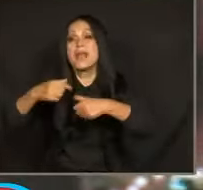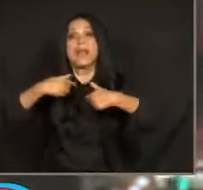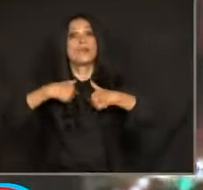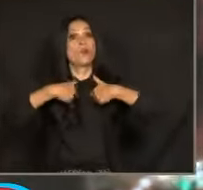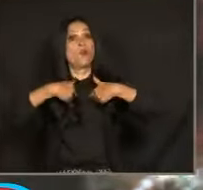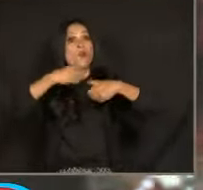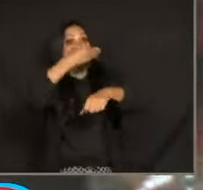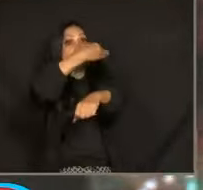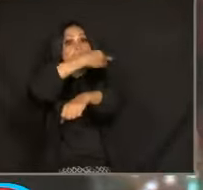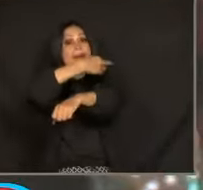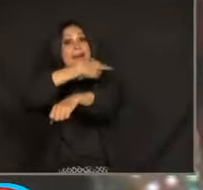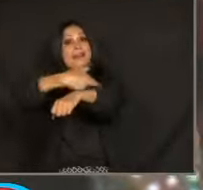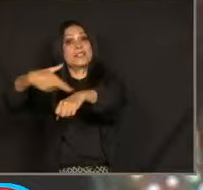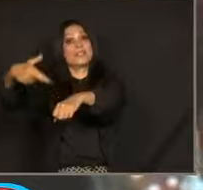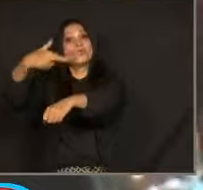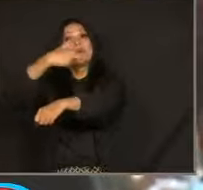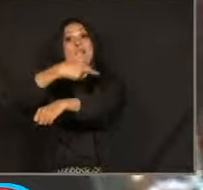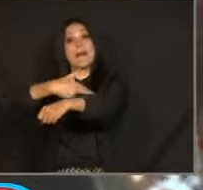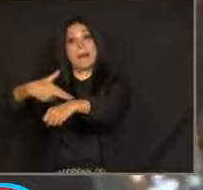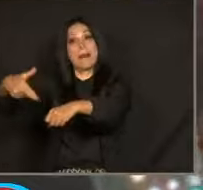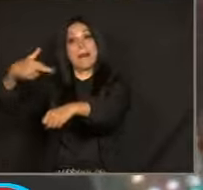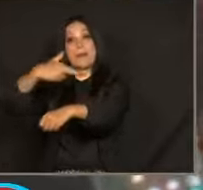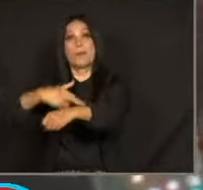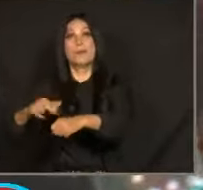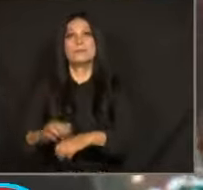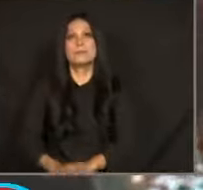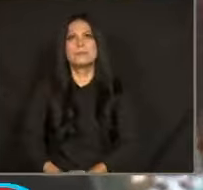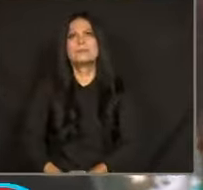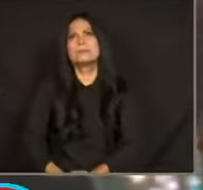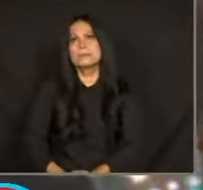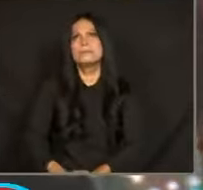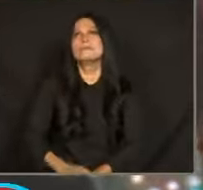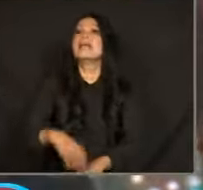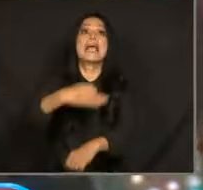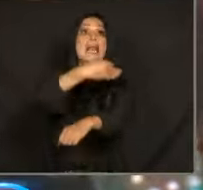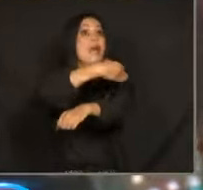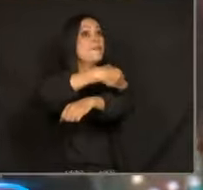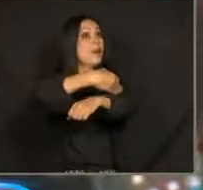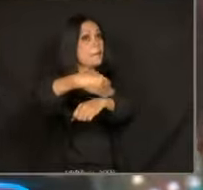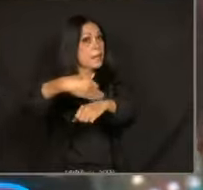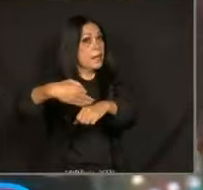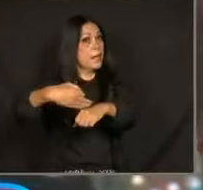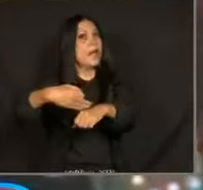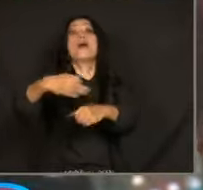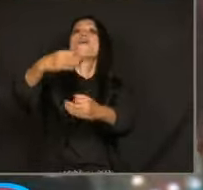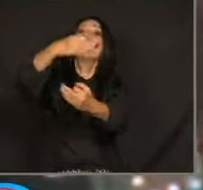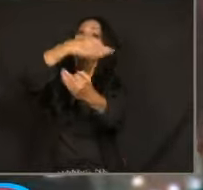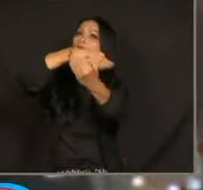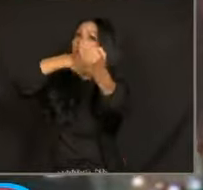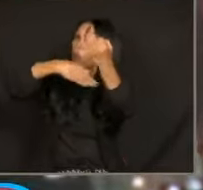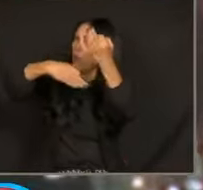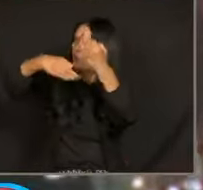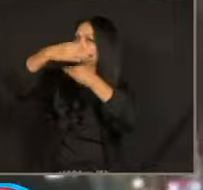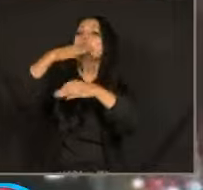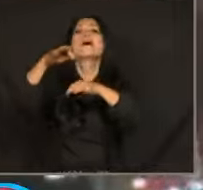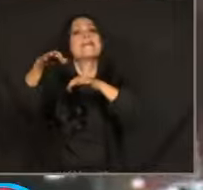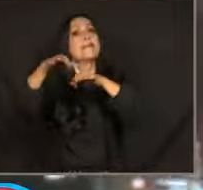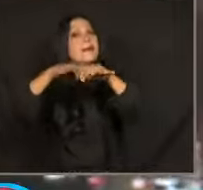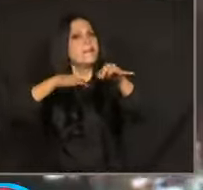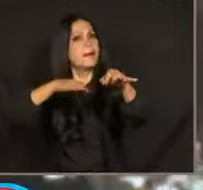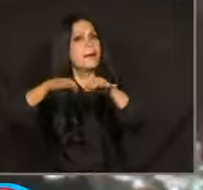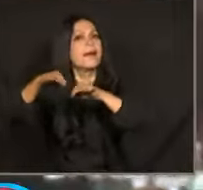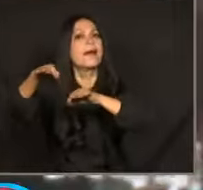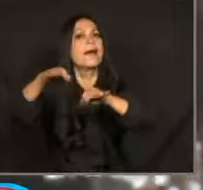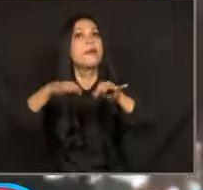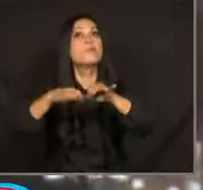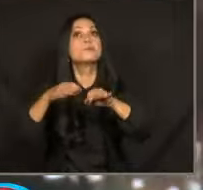crear hace a crear algo y y sobresalir en todos los aspectos y que te vaya bien después te va bien y haces todo lo